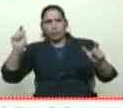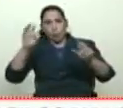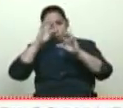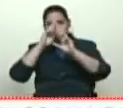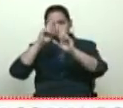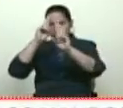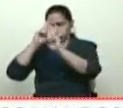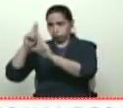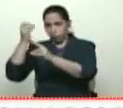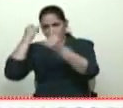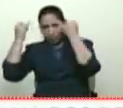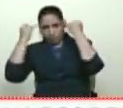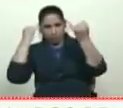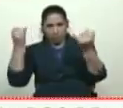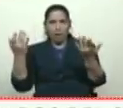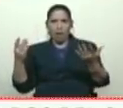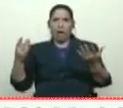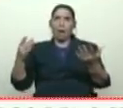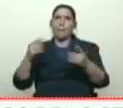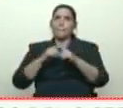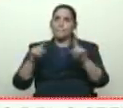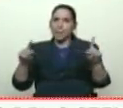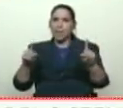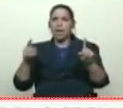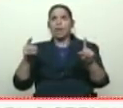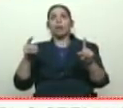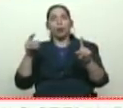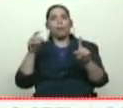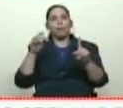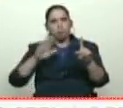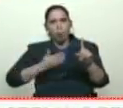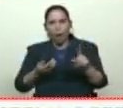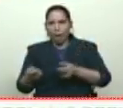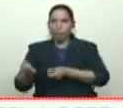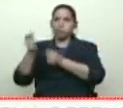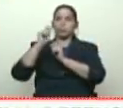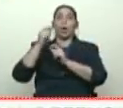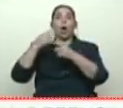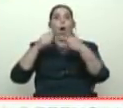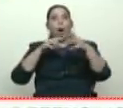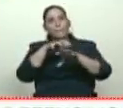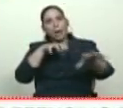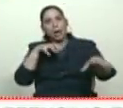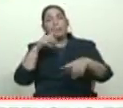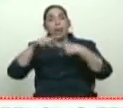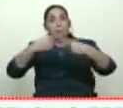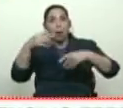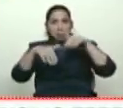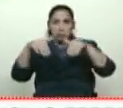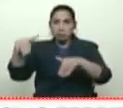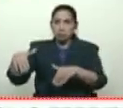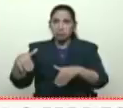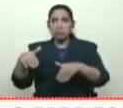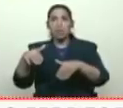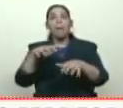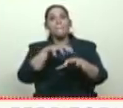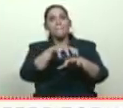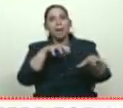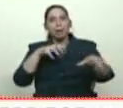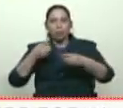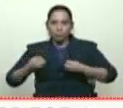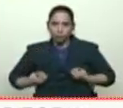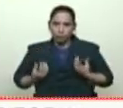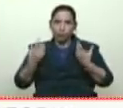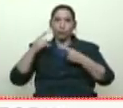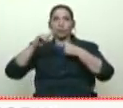sus ideas, las confronta y trata de convencer a la mayoría. Y luego en una elección la mayoría se expresa una vez